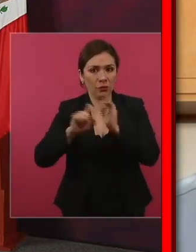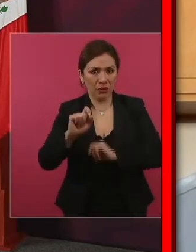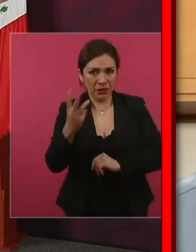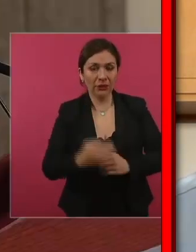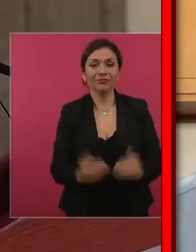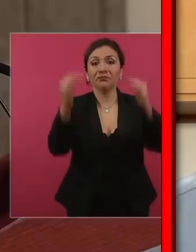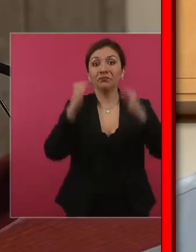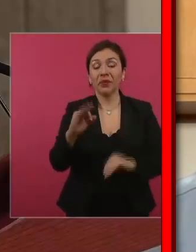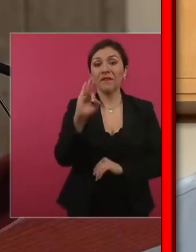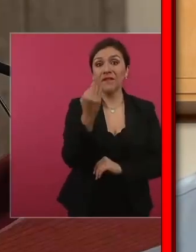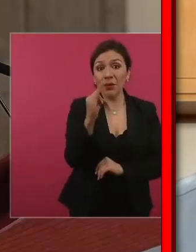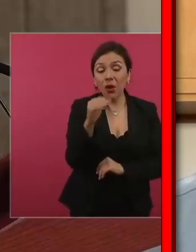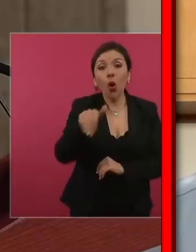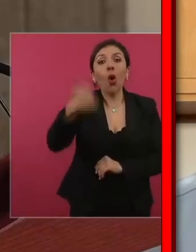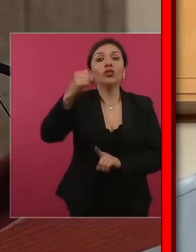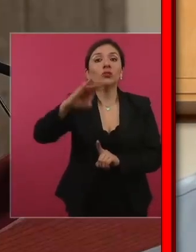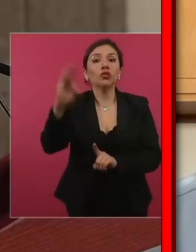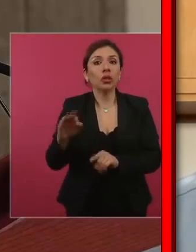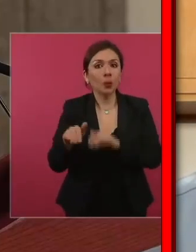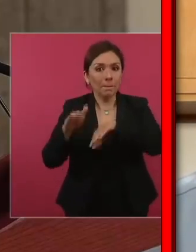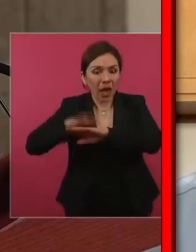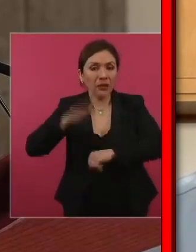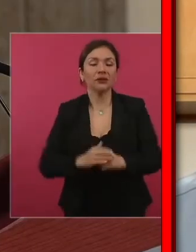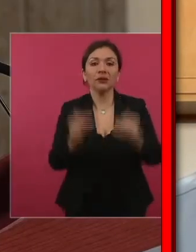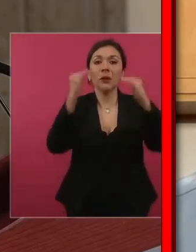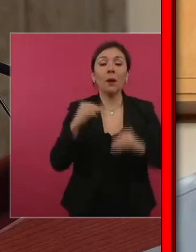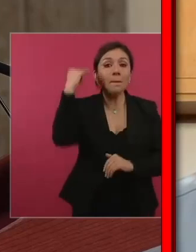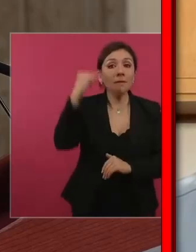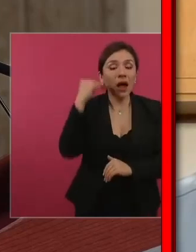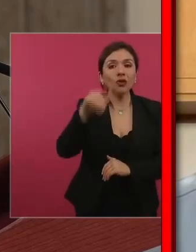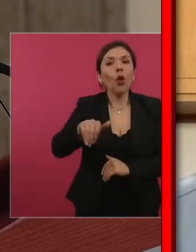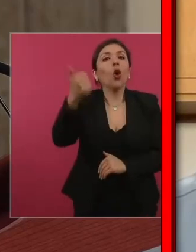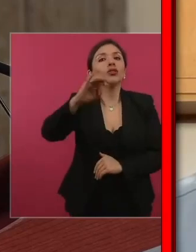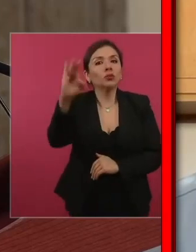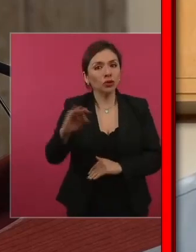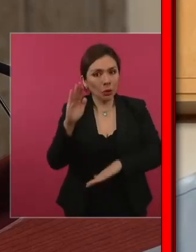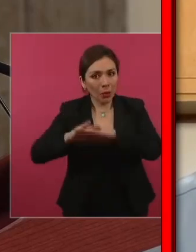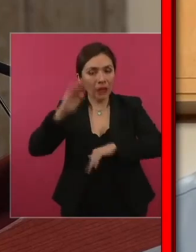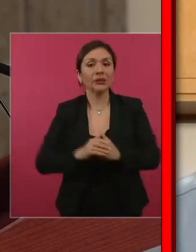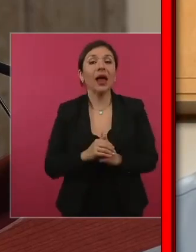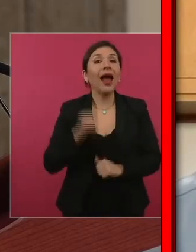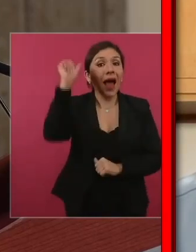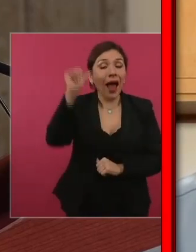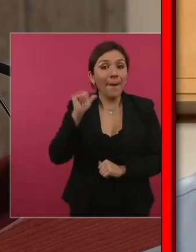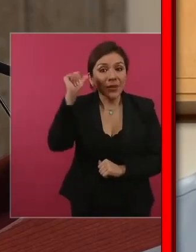febrero 11% más marzo once por ciento más abril